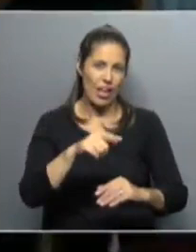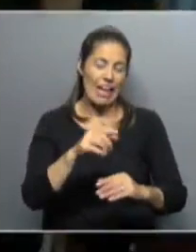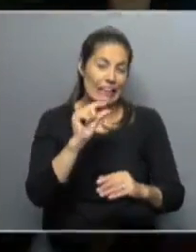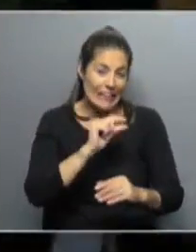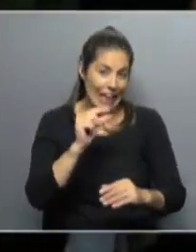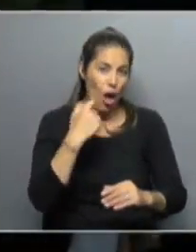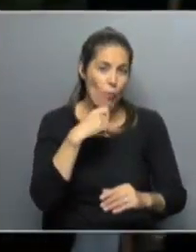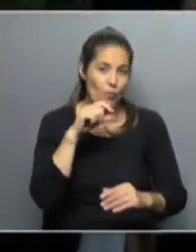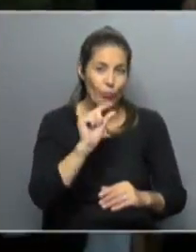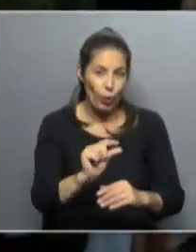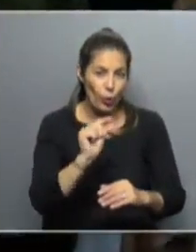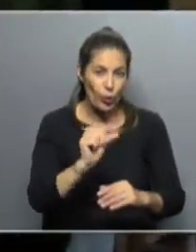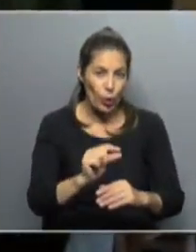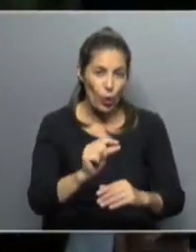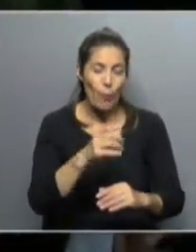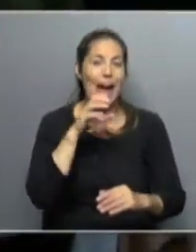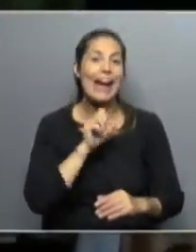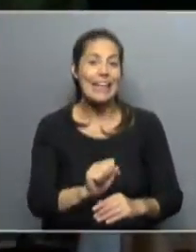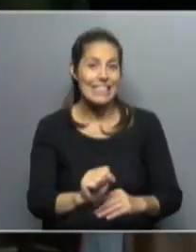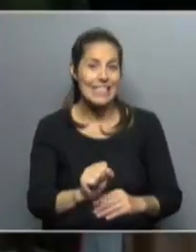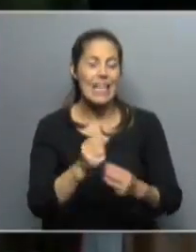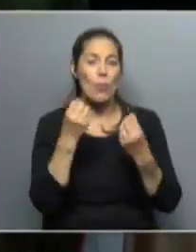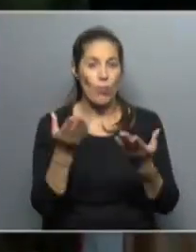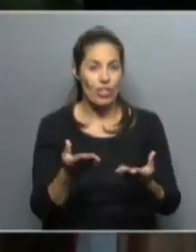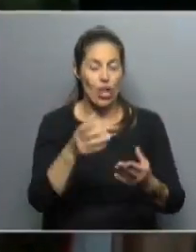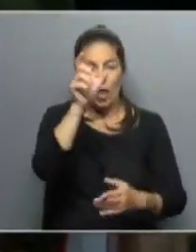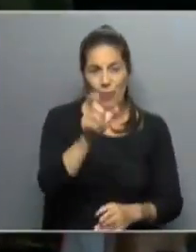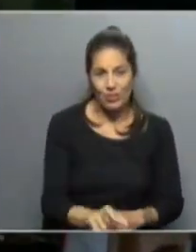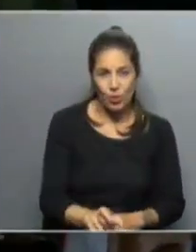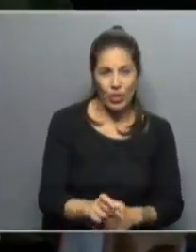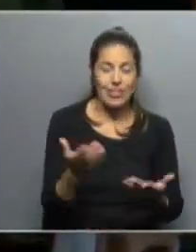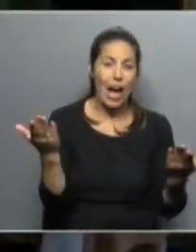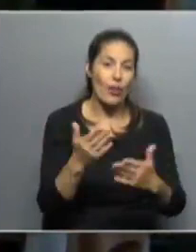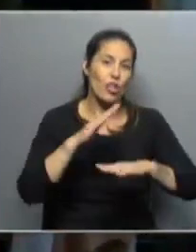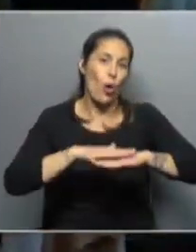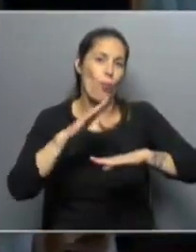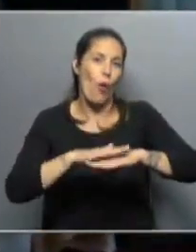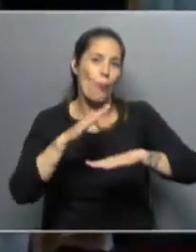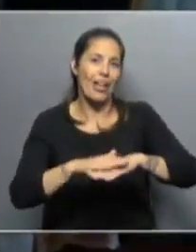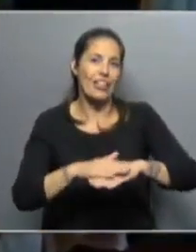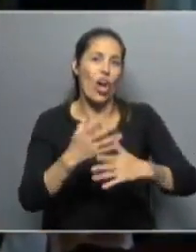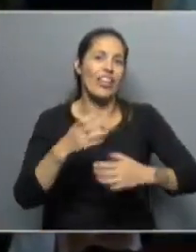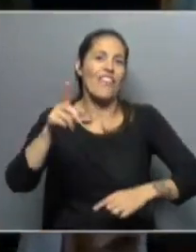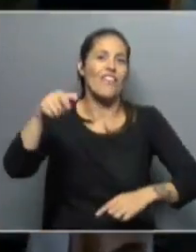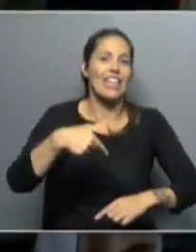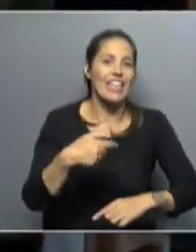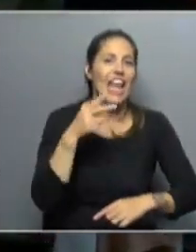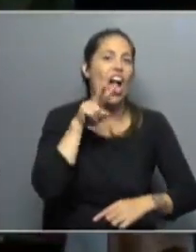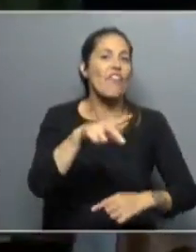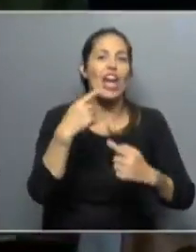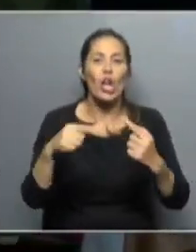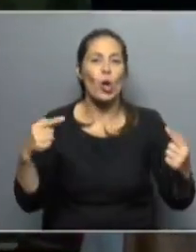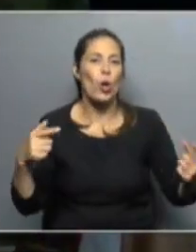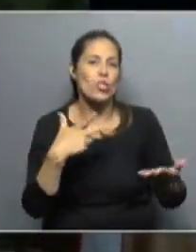nada de que sea Reyes y bueno, la gente en estos momentos se nos antoja venir a ver cositas y